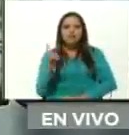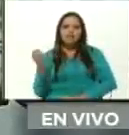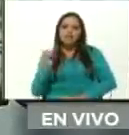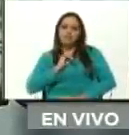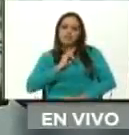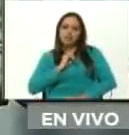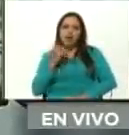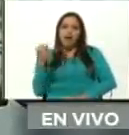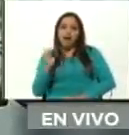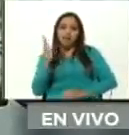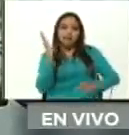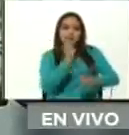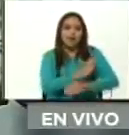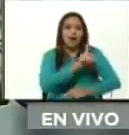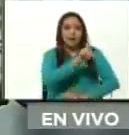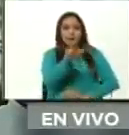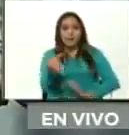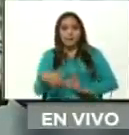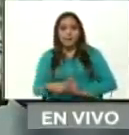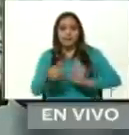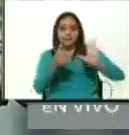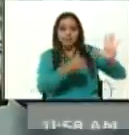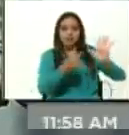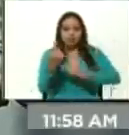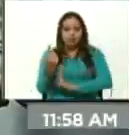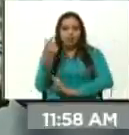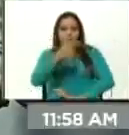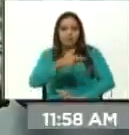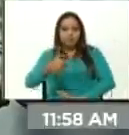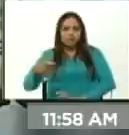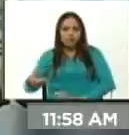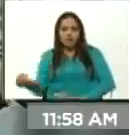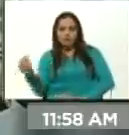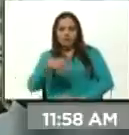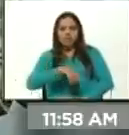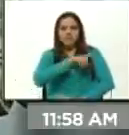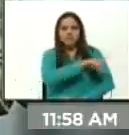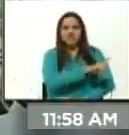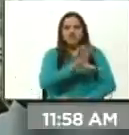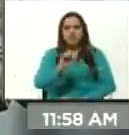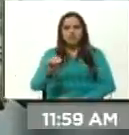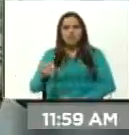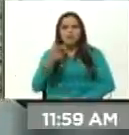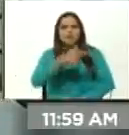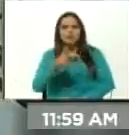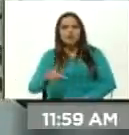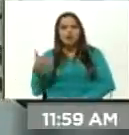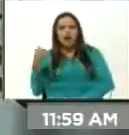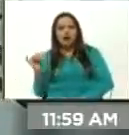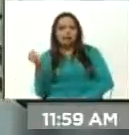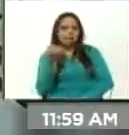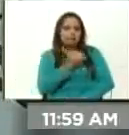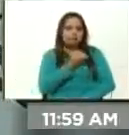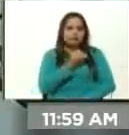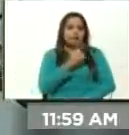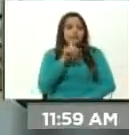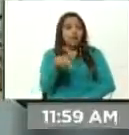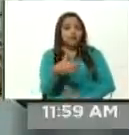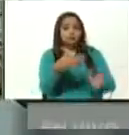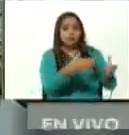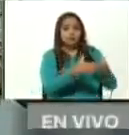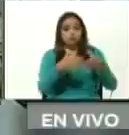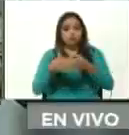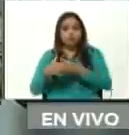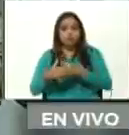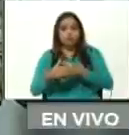Han sido acusados 1.061 funcionarios y 150 civiles involucrados junto con estos funcionarios en